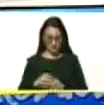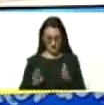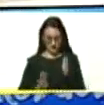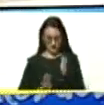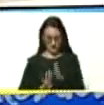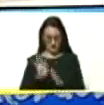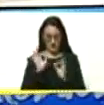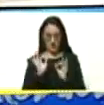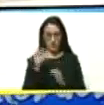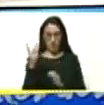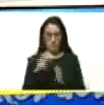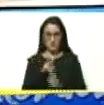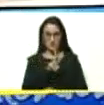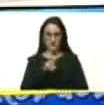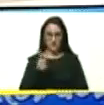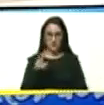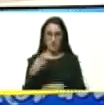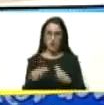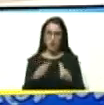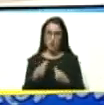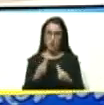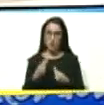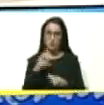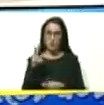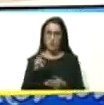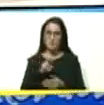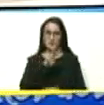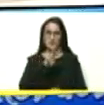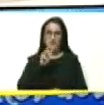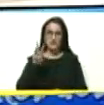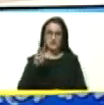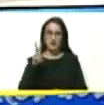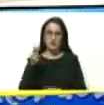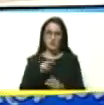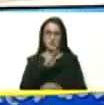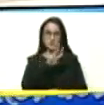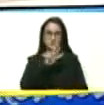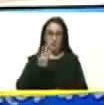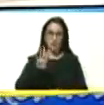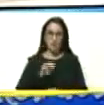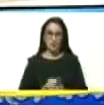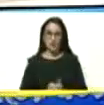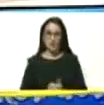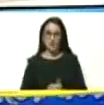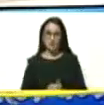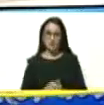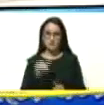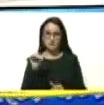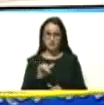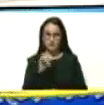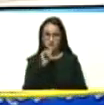crecimiento 2022, ¿cómo se proyecta 2023, 2024? Castro Soteldo. Buenas